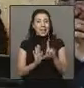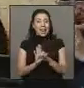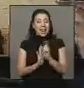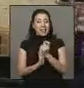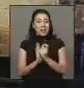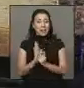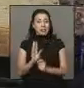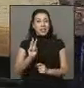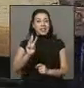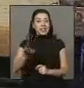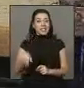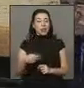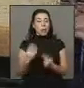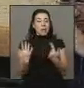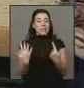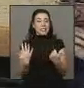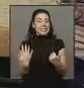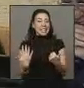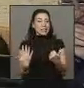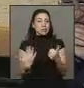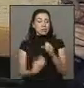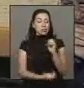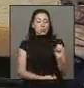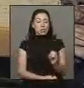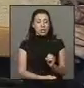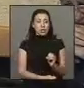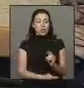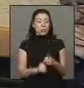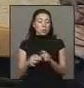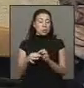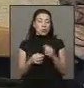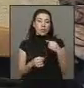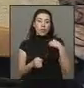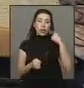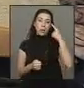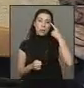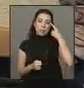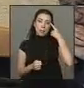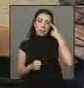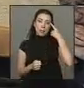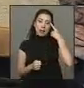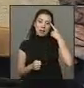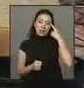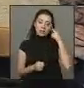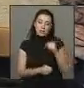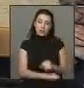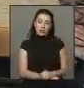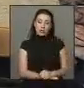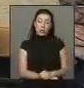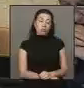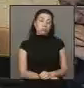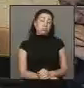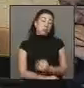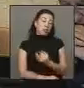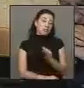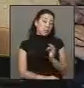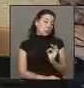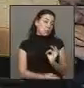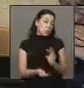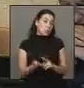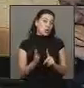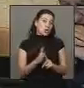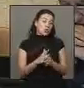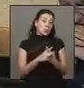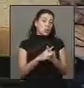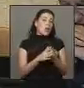de presupuesto es de 3,6%. Y por eso a mí me parece una cifra razonable que surge